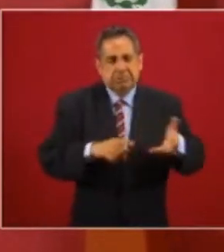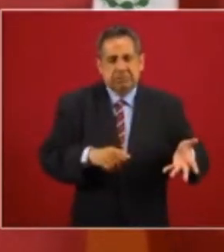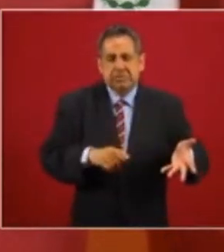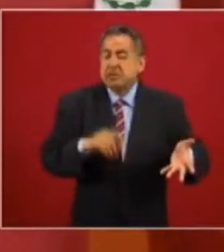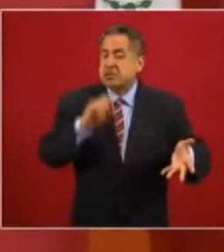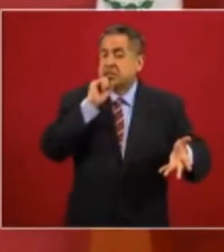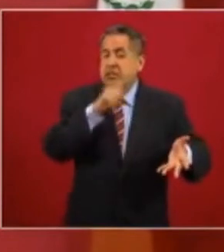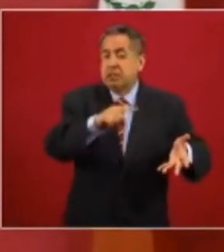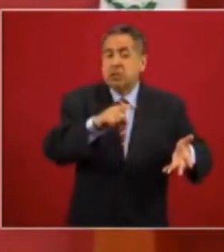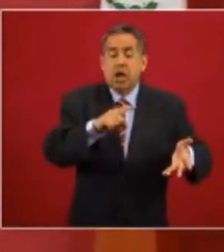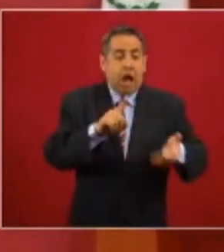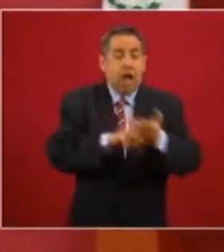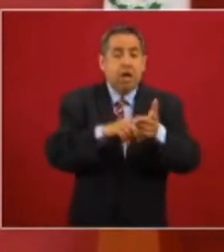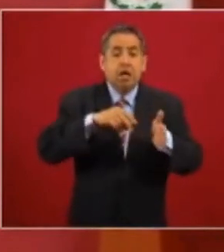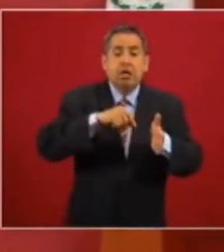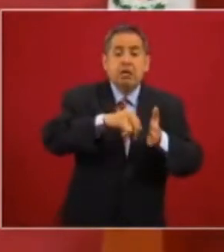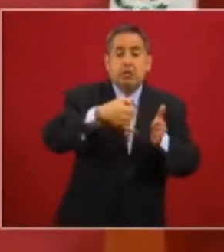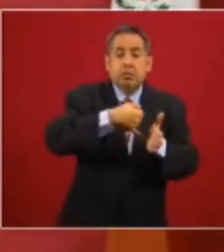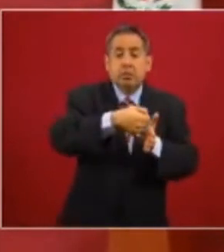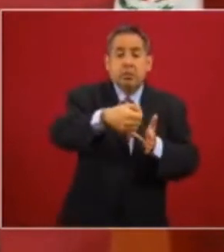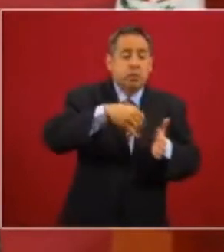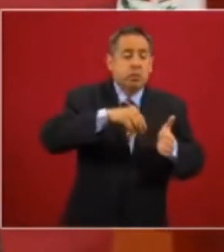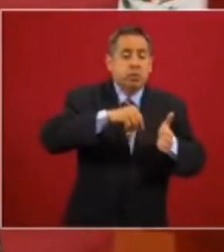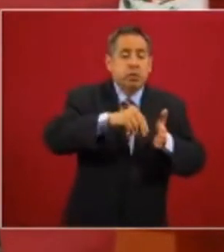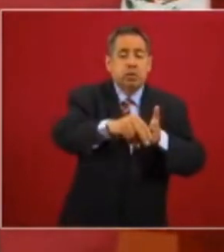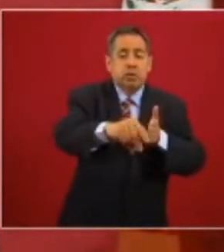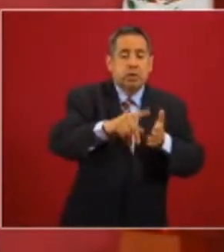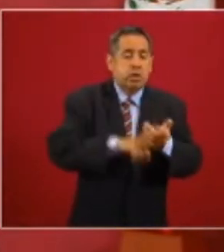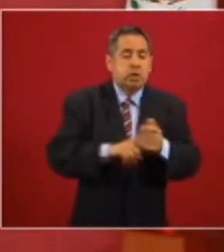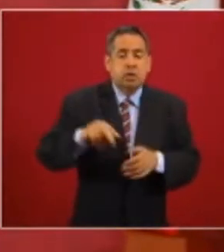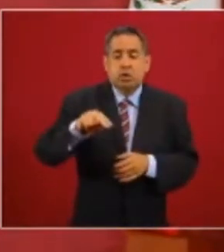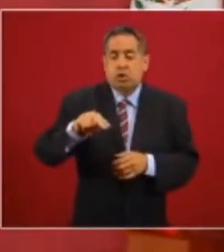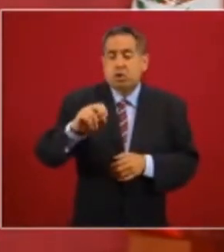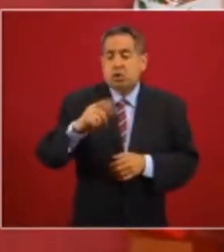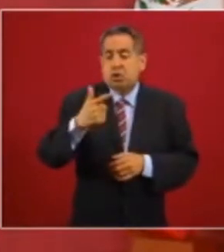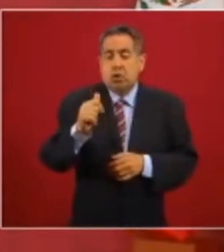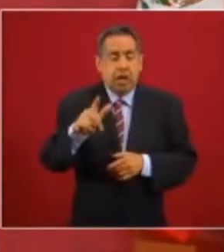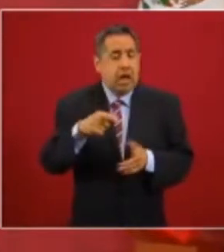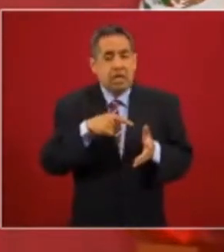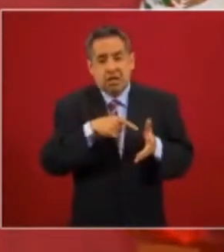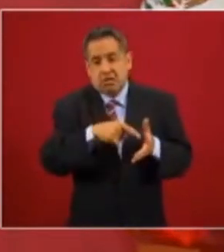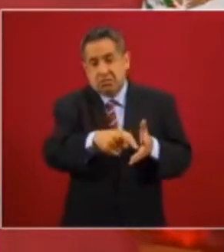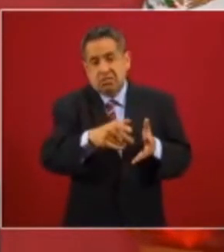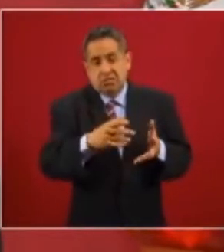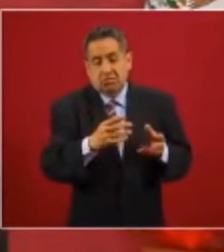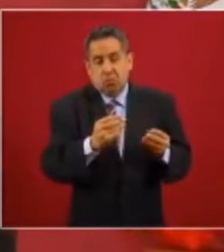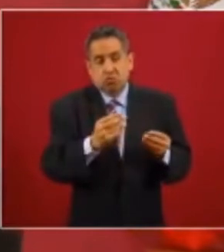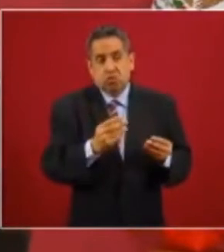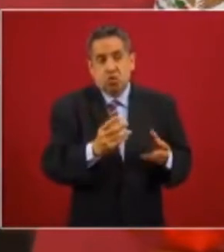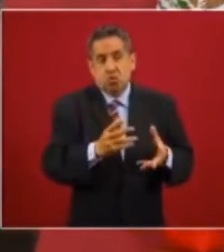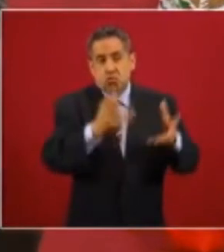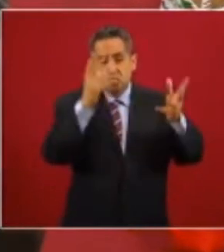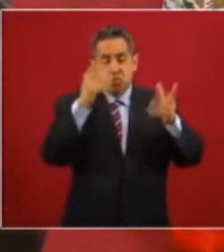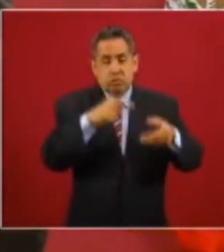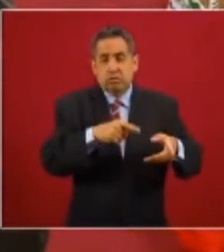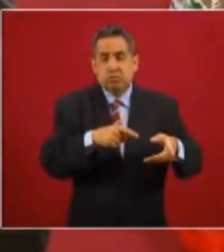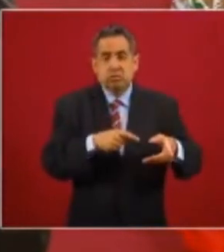se cultiva mucho el nogal. Hay,